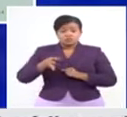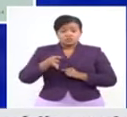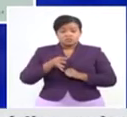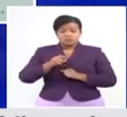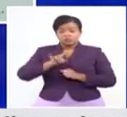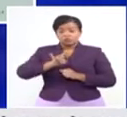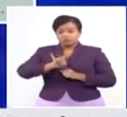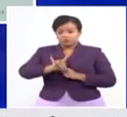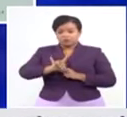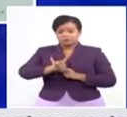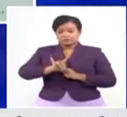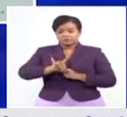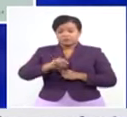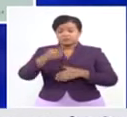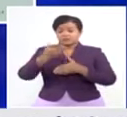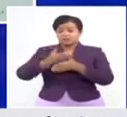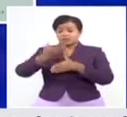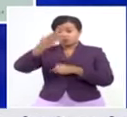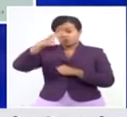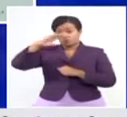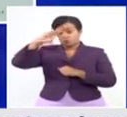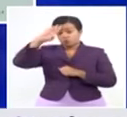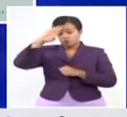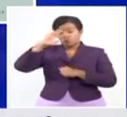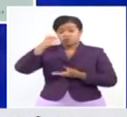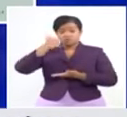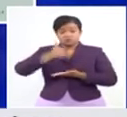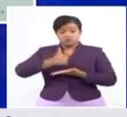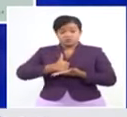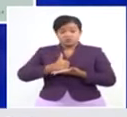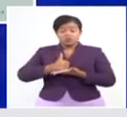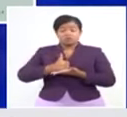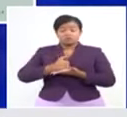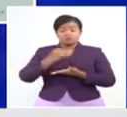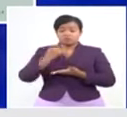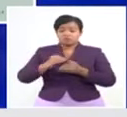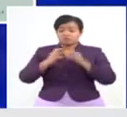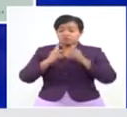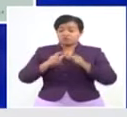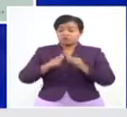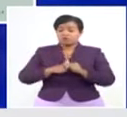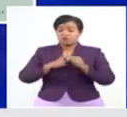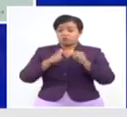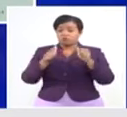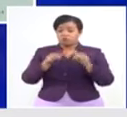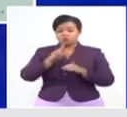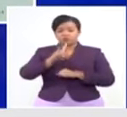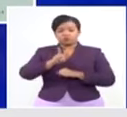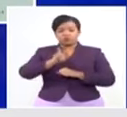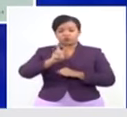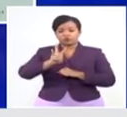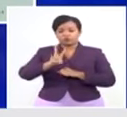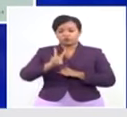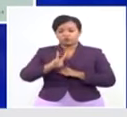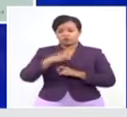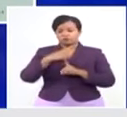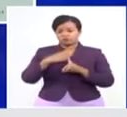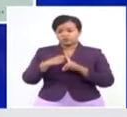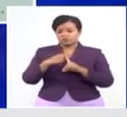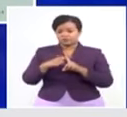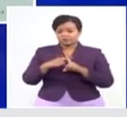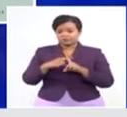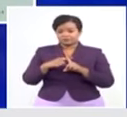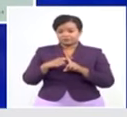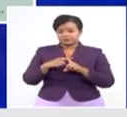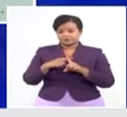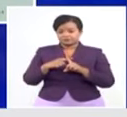municipios. Santiago de Cuba, la ciudad con las mayores cifras, 232 casos positivos en esta jornada,